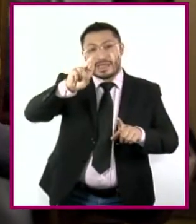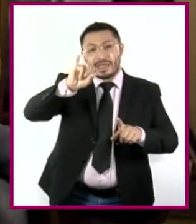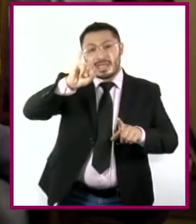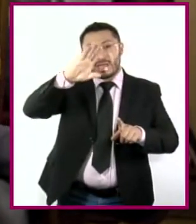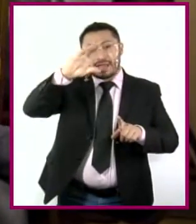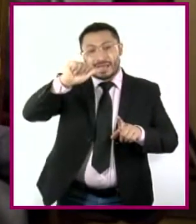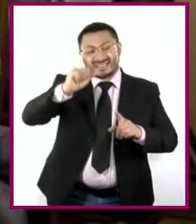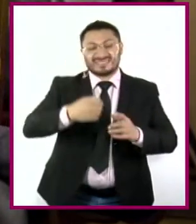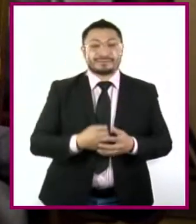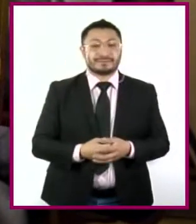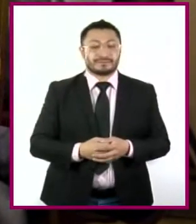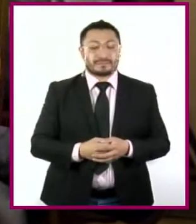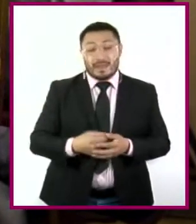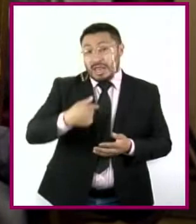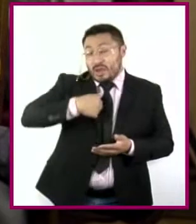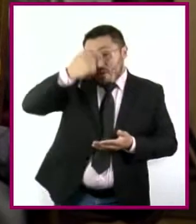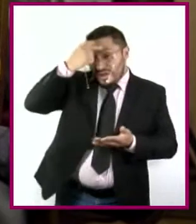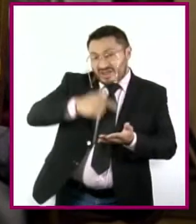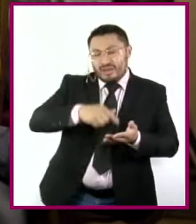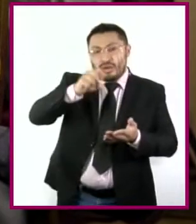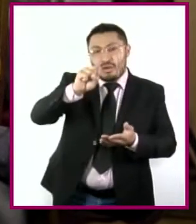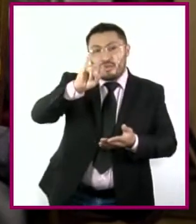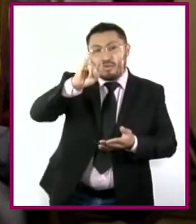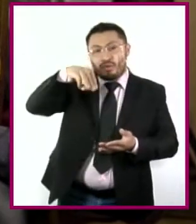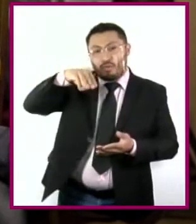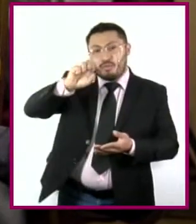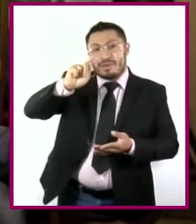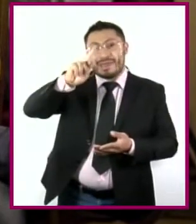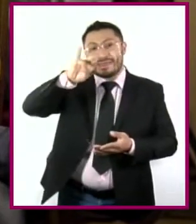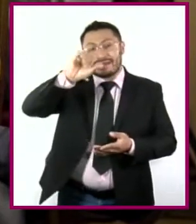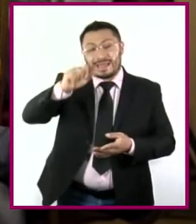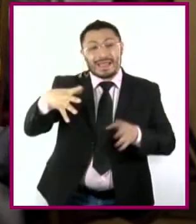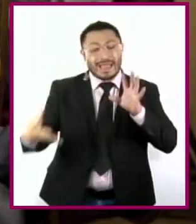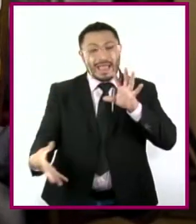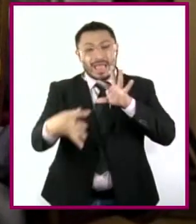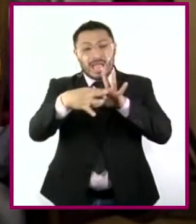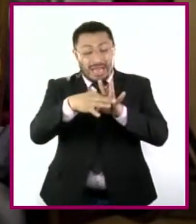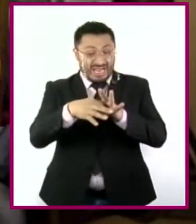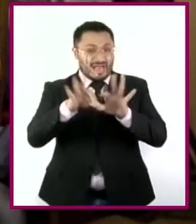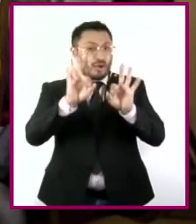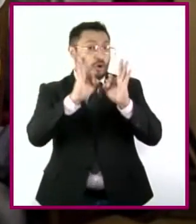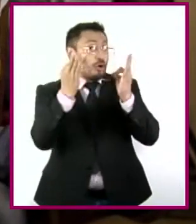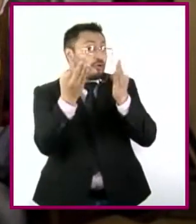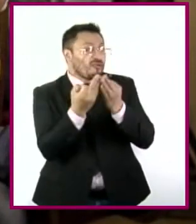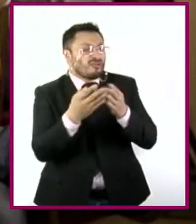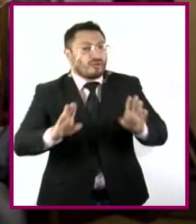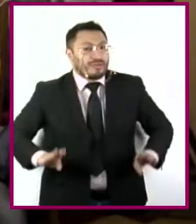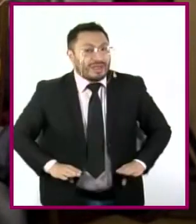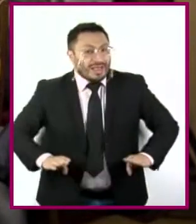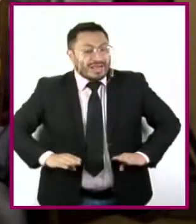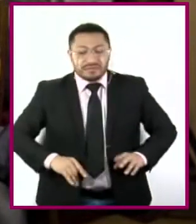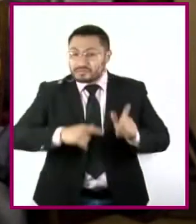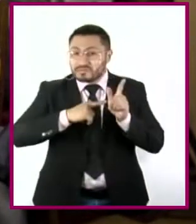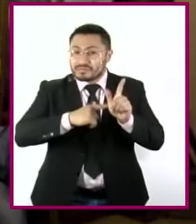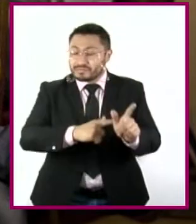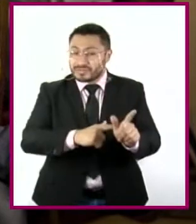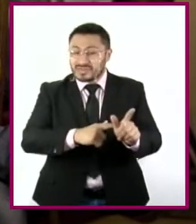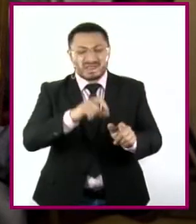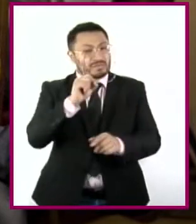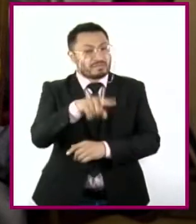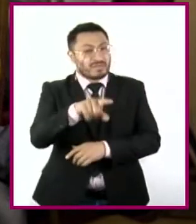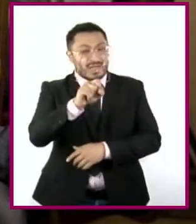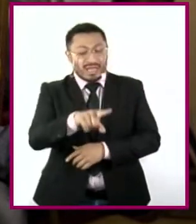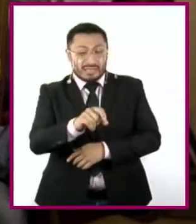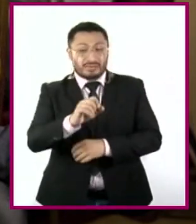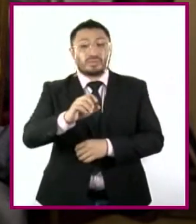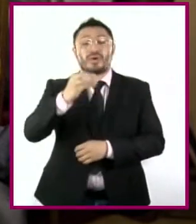pues supongo que la simetría de un objeto tiene que ver con que la figura o el objeto mantenga su forma o la posición cuando se le